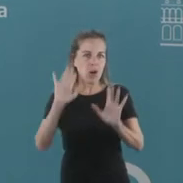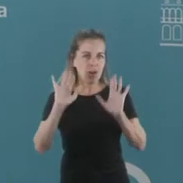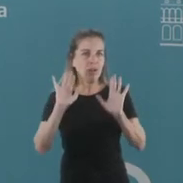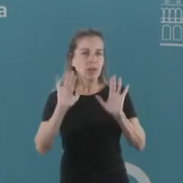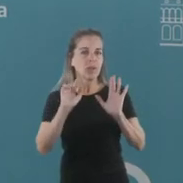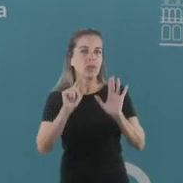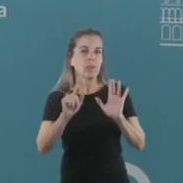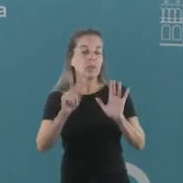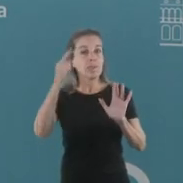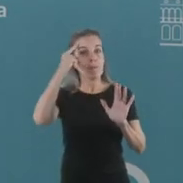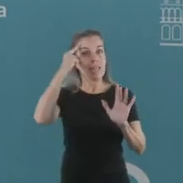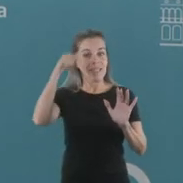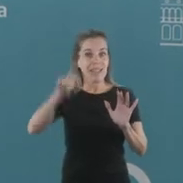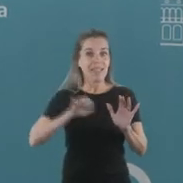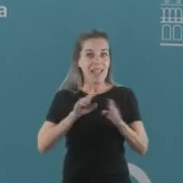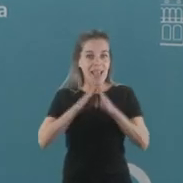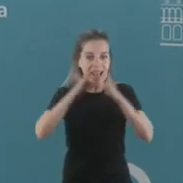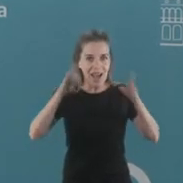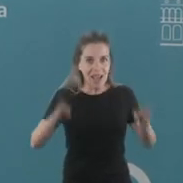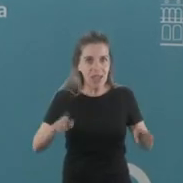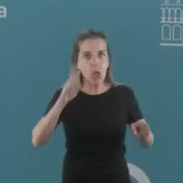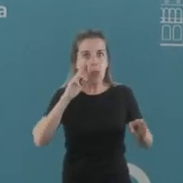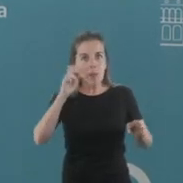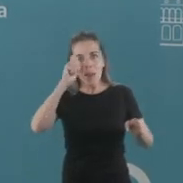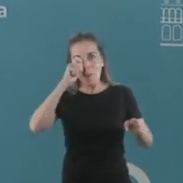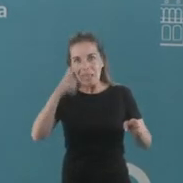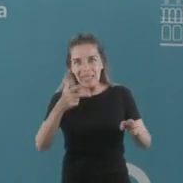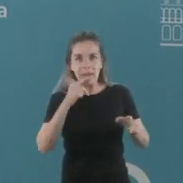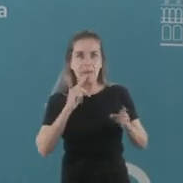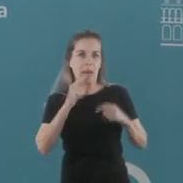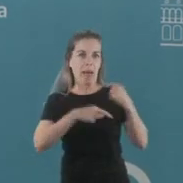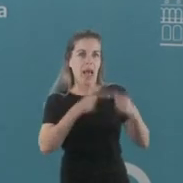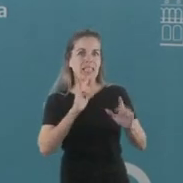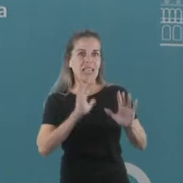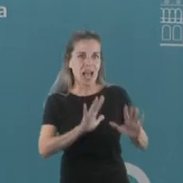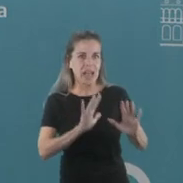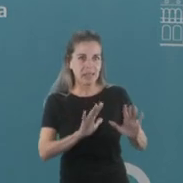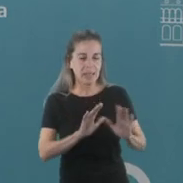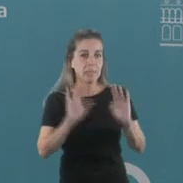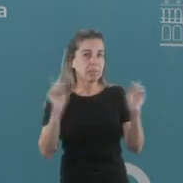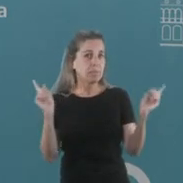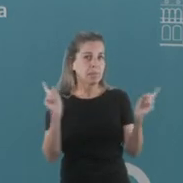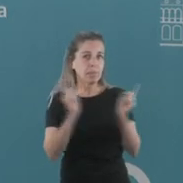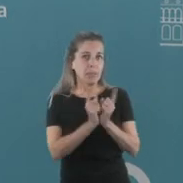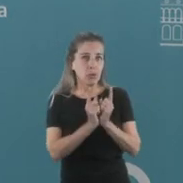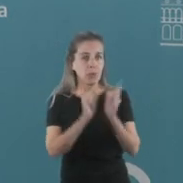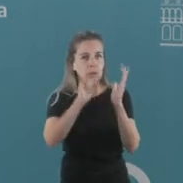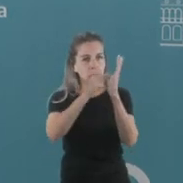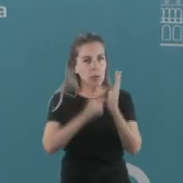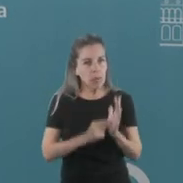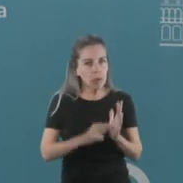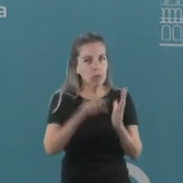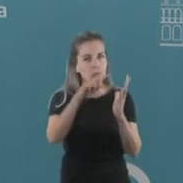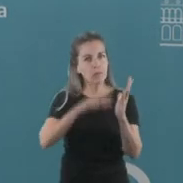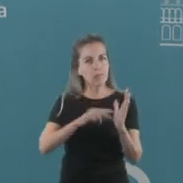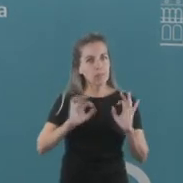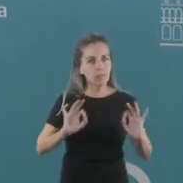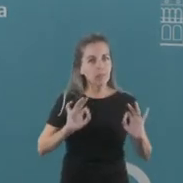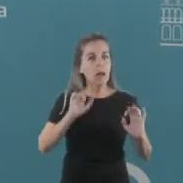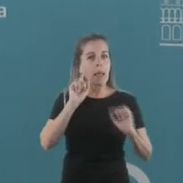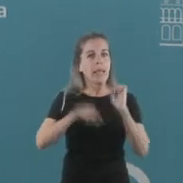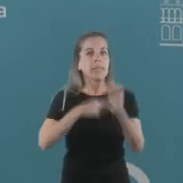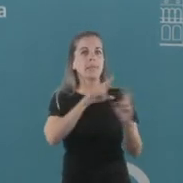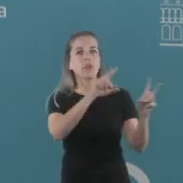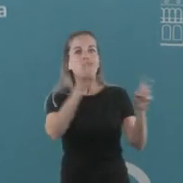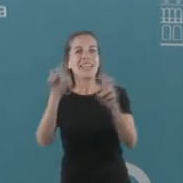permiten pensar que el 2023 va a continuar en el mismo camino. Así que, resumidos estos puntos, sigo con el resto de los temas